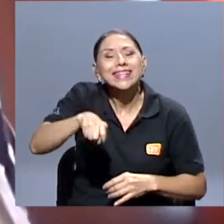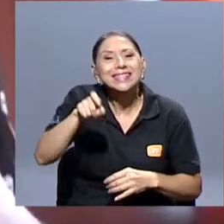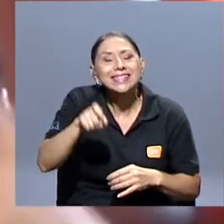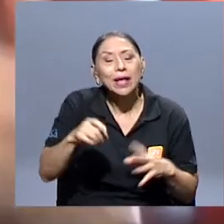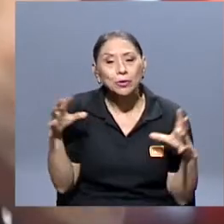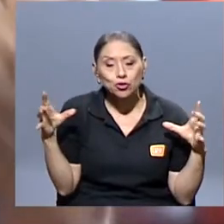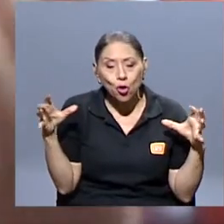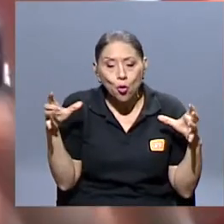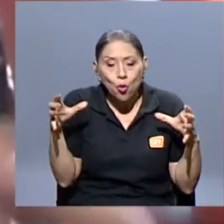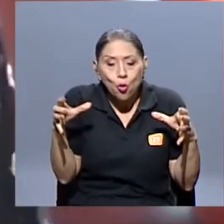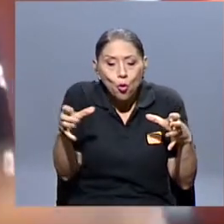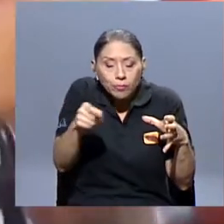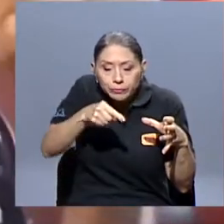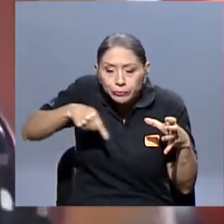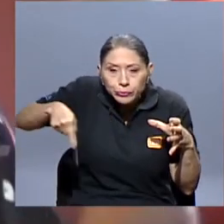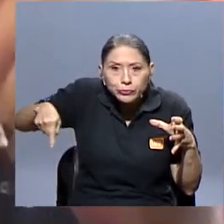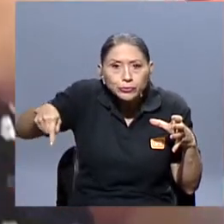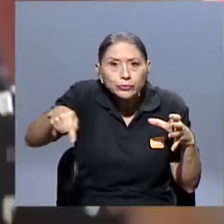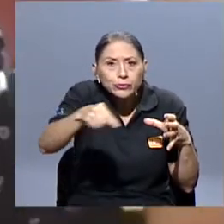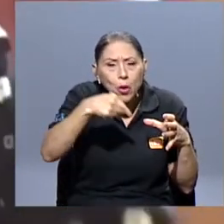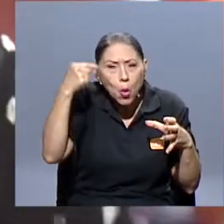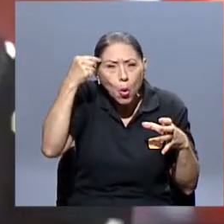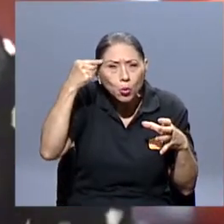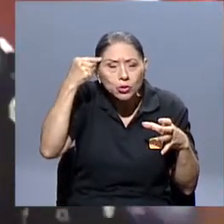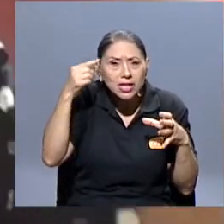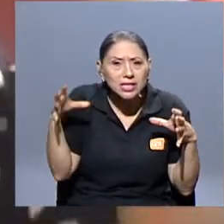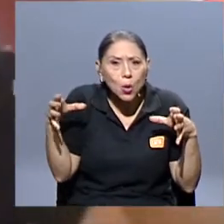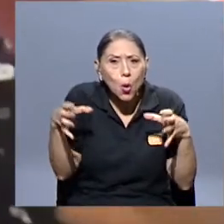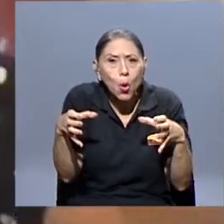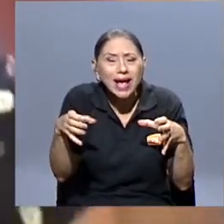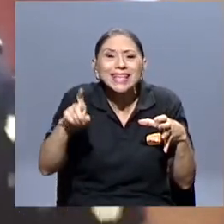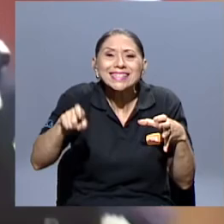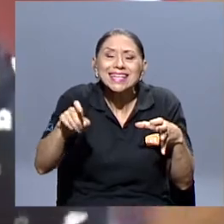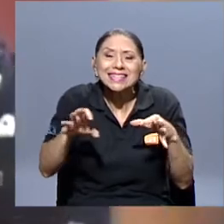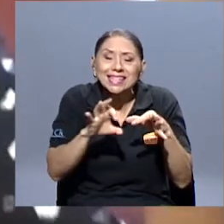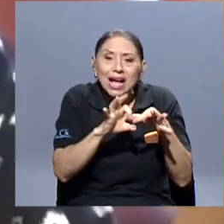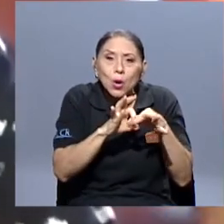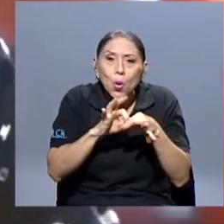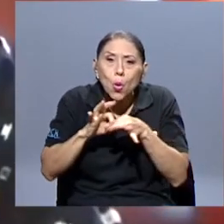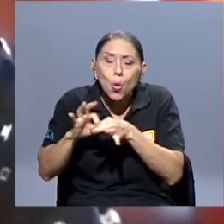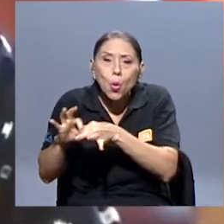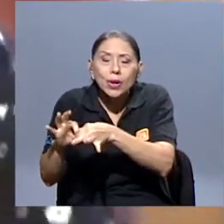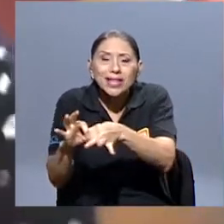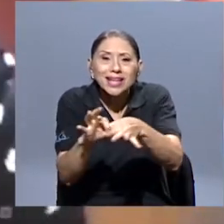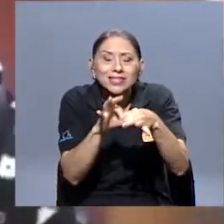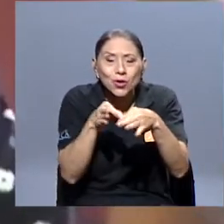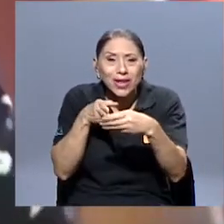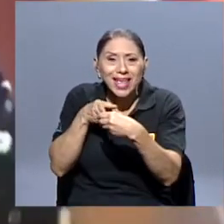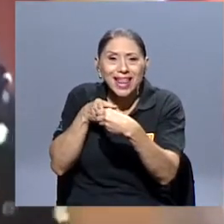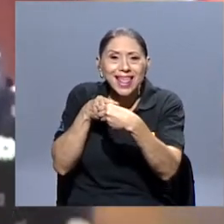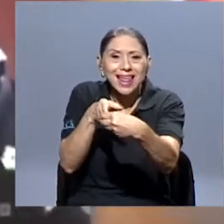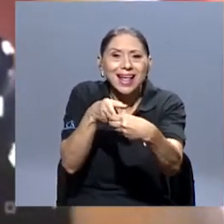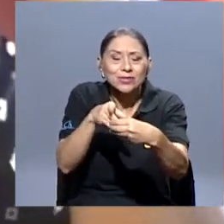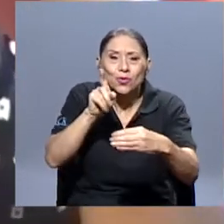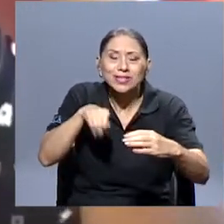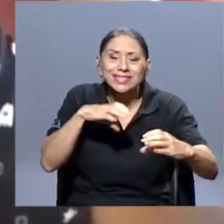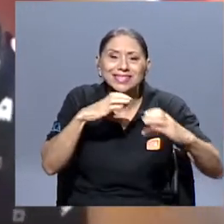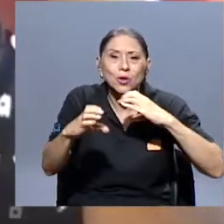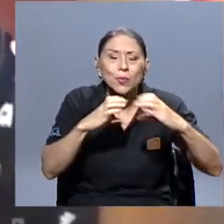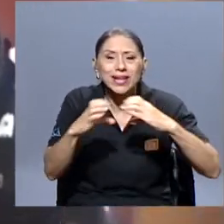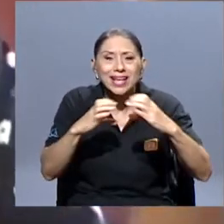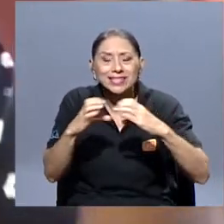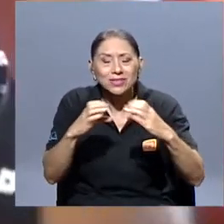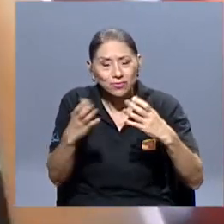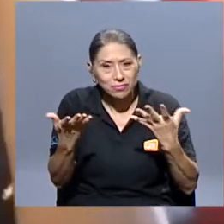una conciencia colectiva, se necesita coordinación y liderazgo. Se necesita comunicación y coordinación a